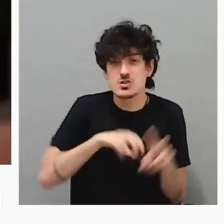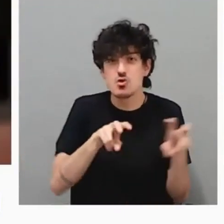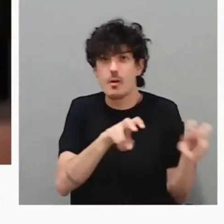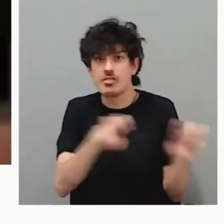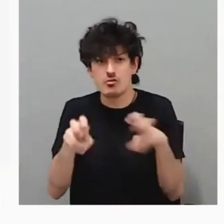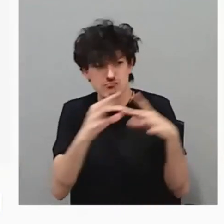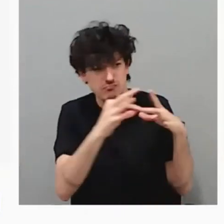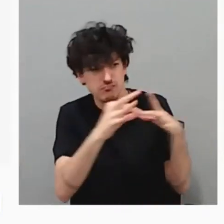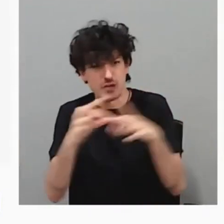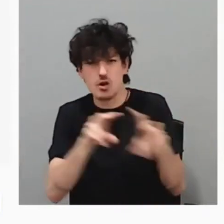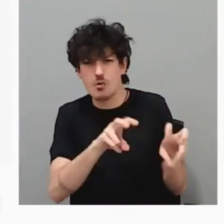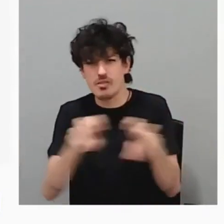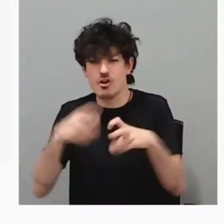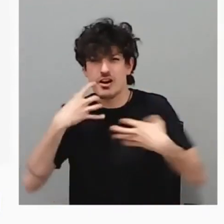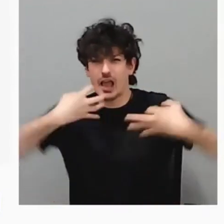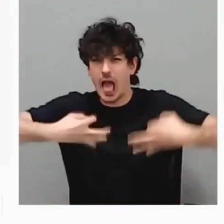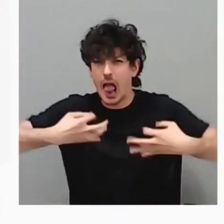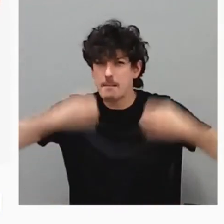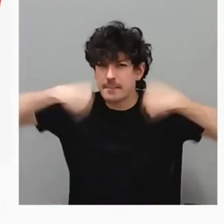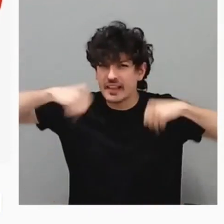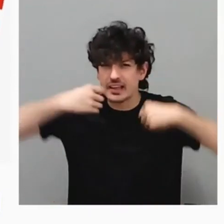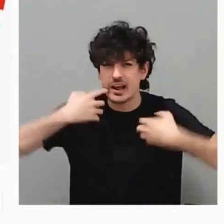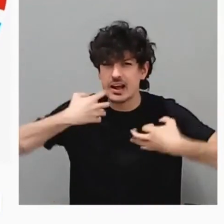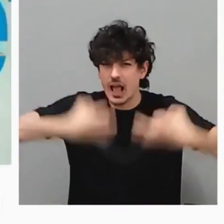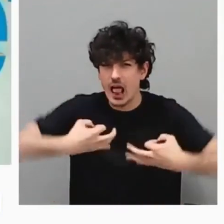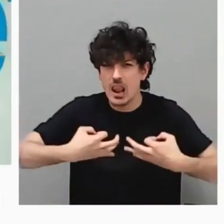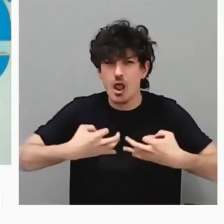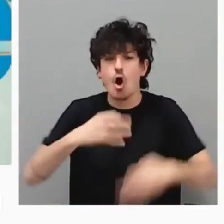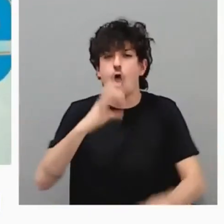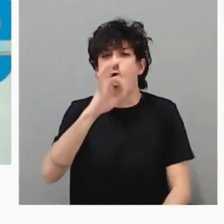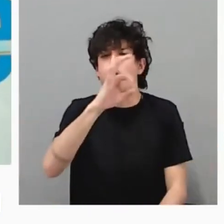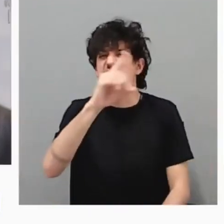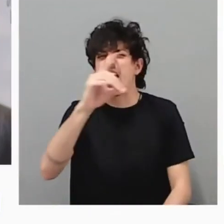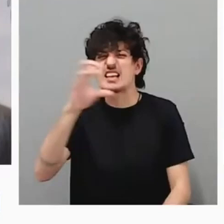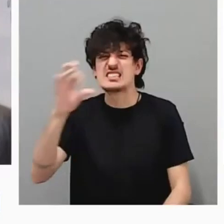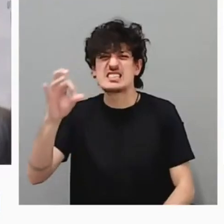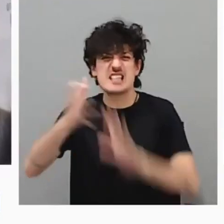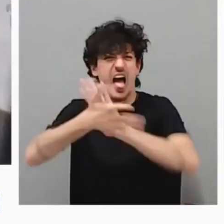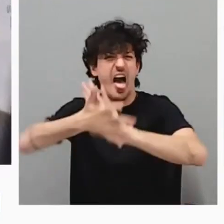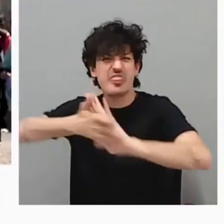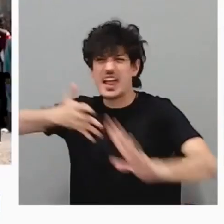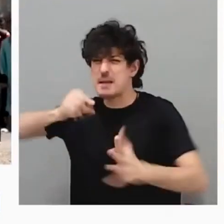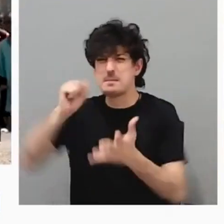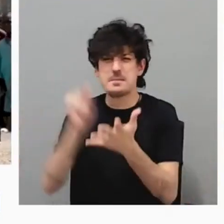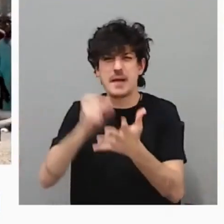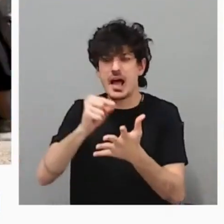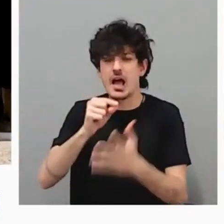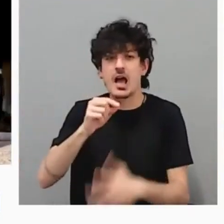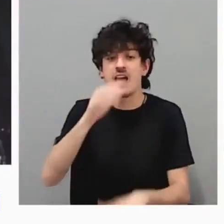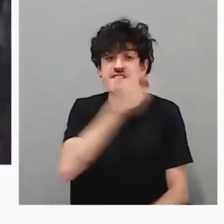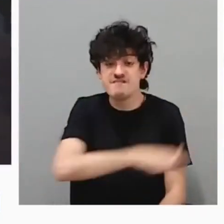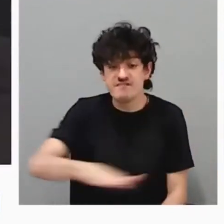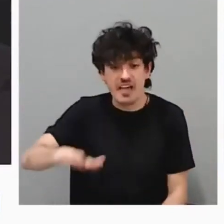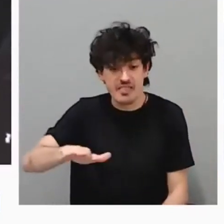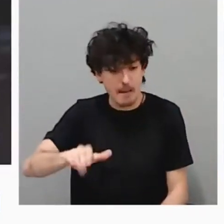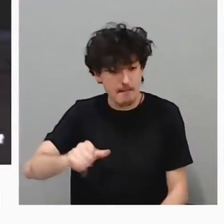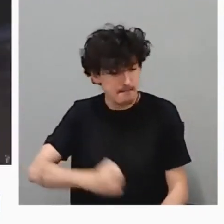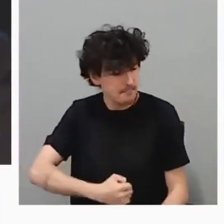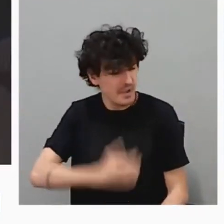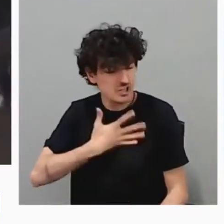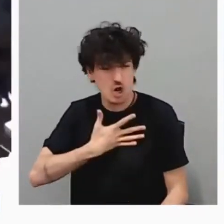innovación real y práctica que agiliza los objetivos de desarrollo sostenible. Porque en UNICEF, la infancia es la pasión que nos